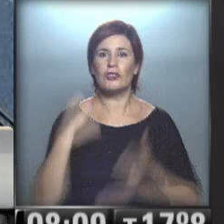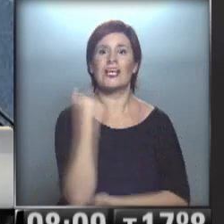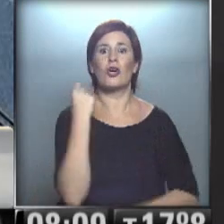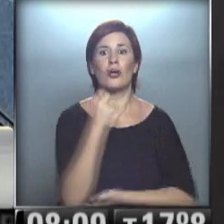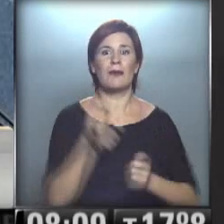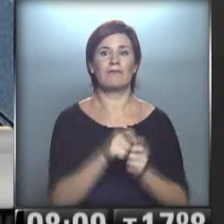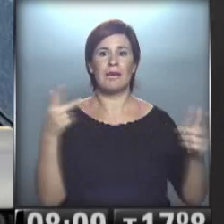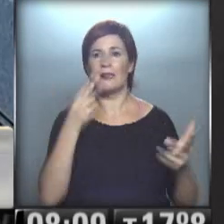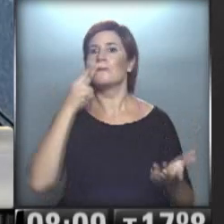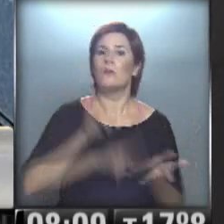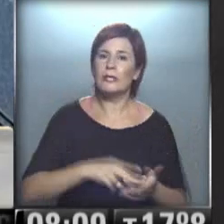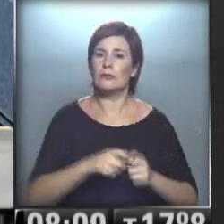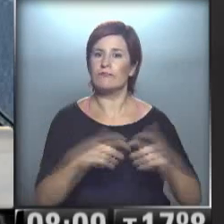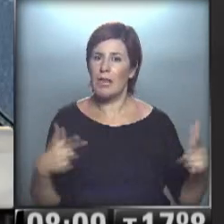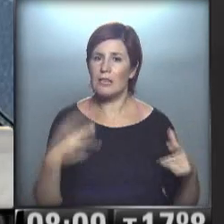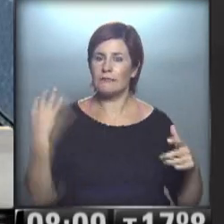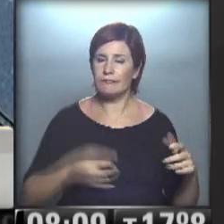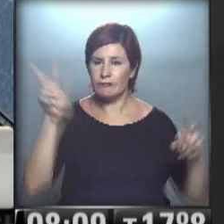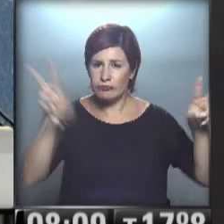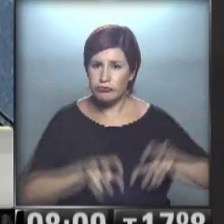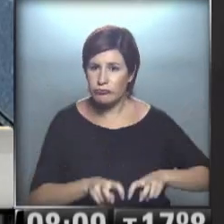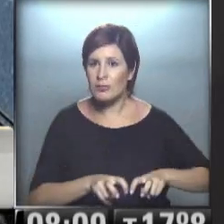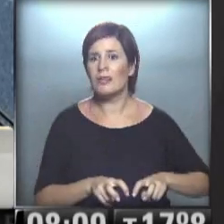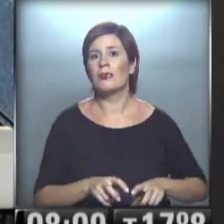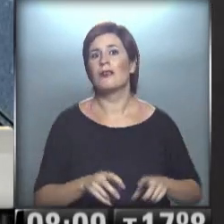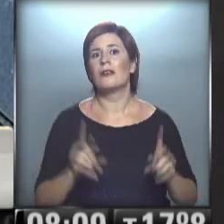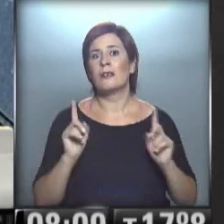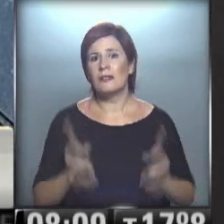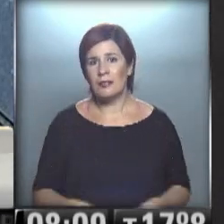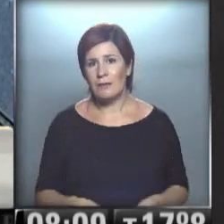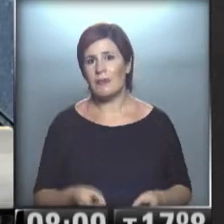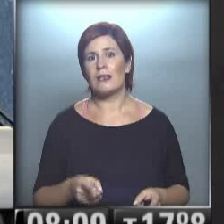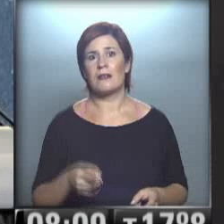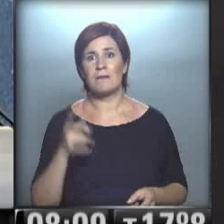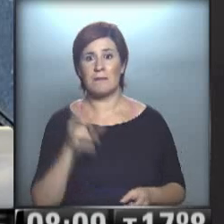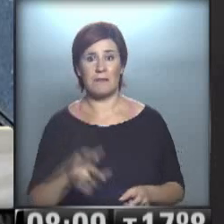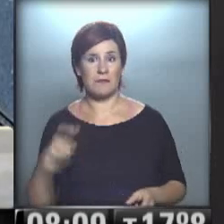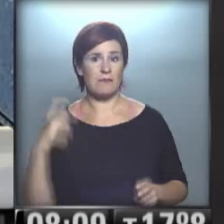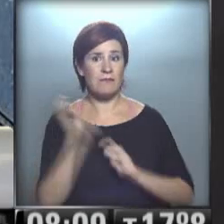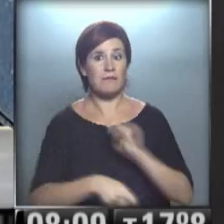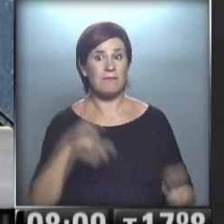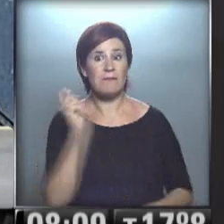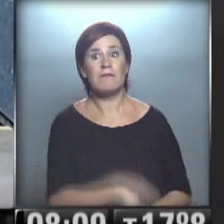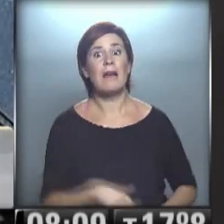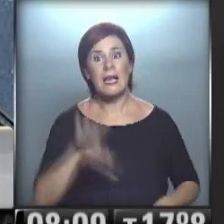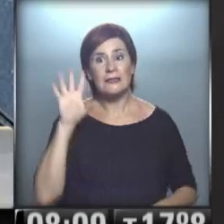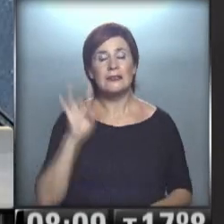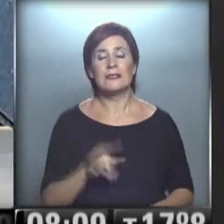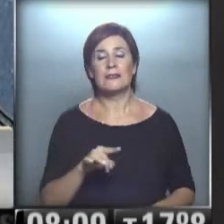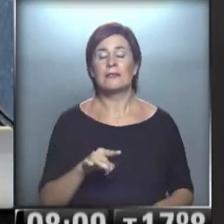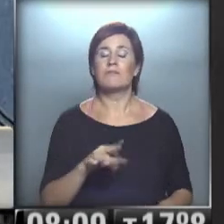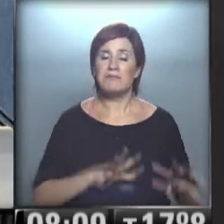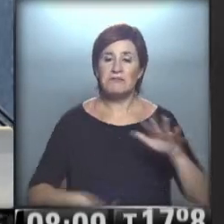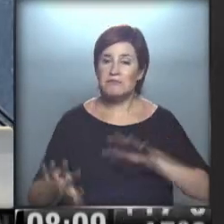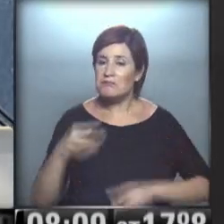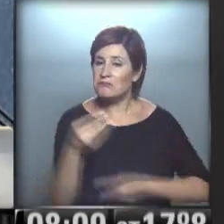recursos tributarios, más el incremento del número de cotizantes en materia de aportes y contribuciones, generó un sistema de